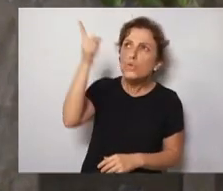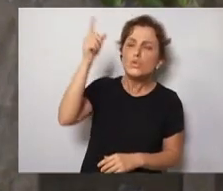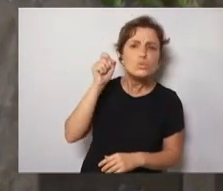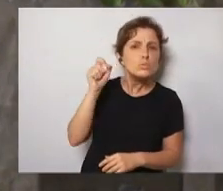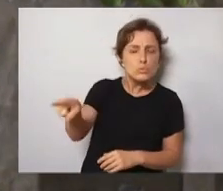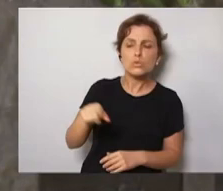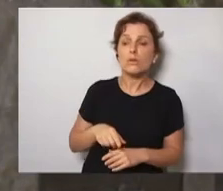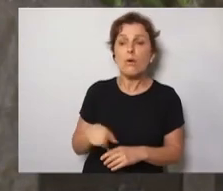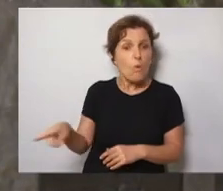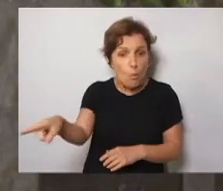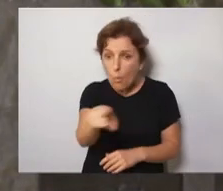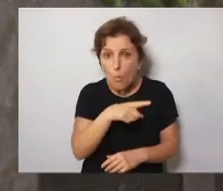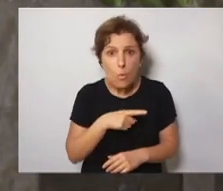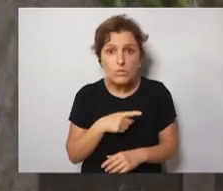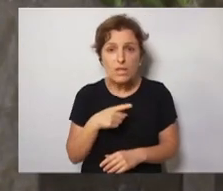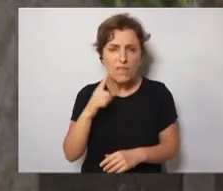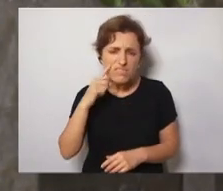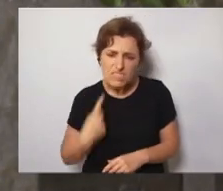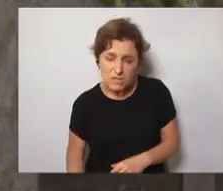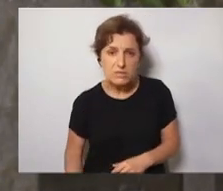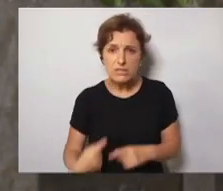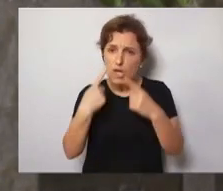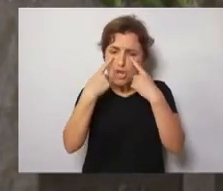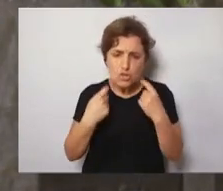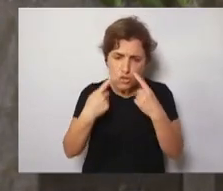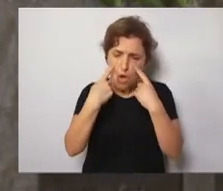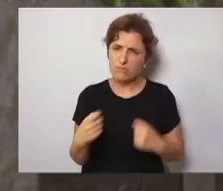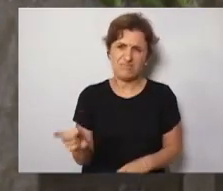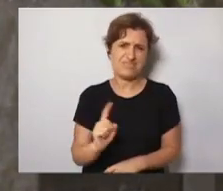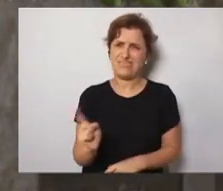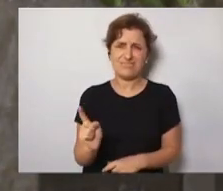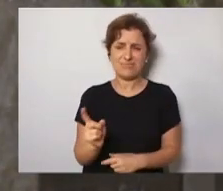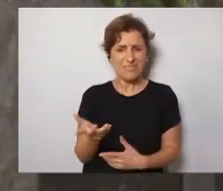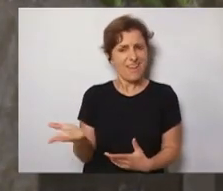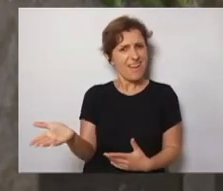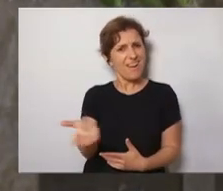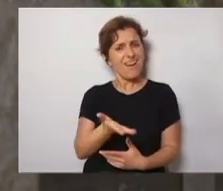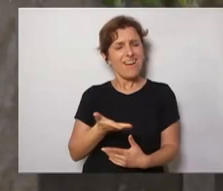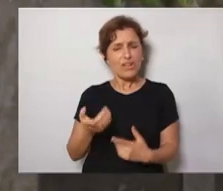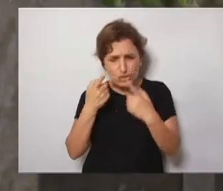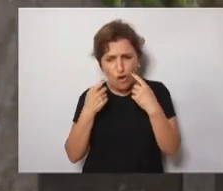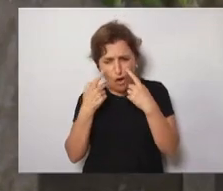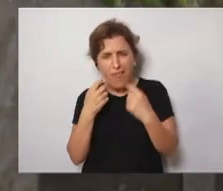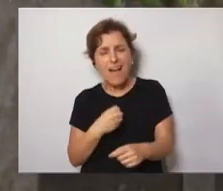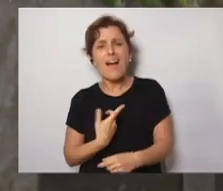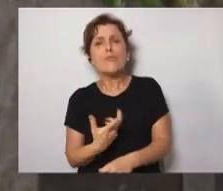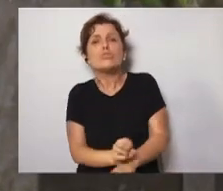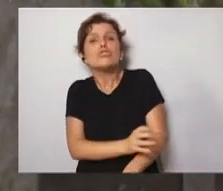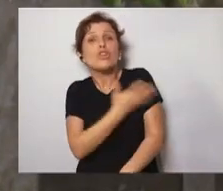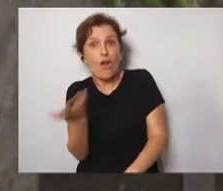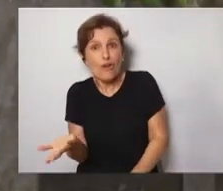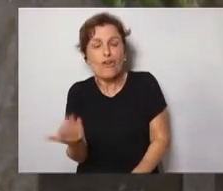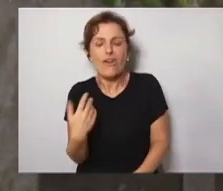tristes ni lloren porque todo el pueblo lloraba al oír las palabras de la ley